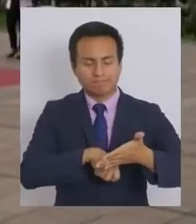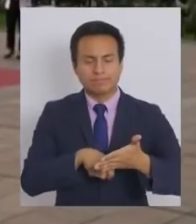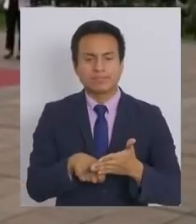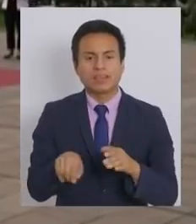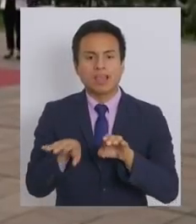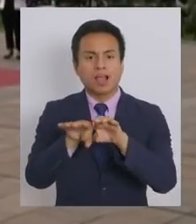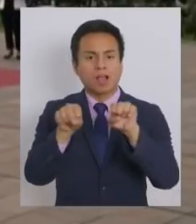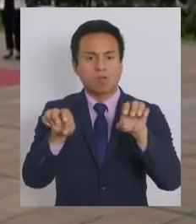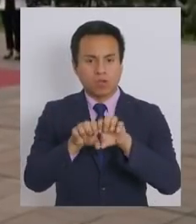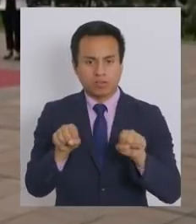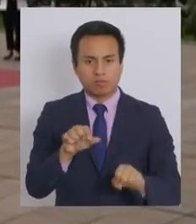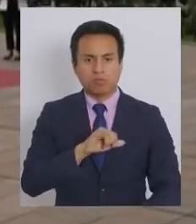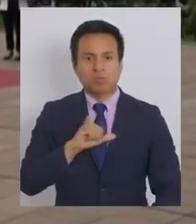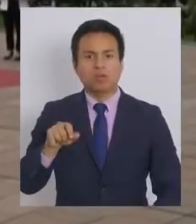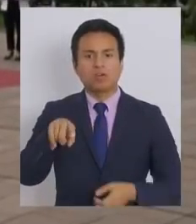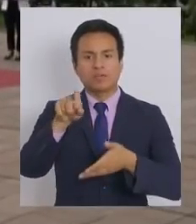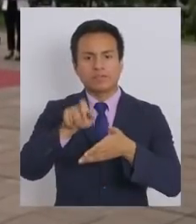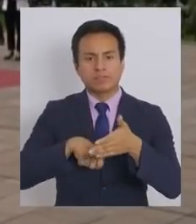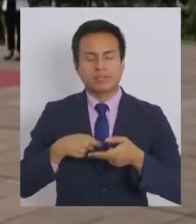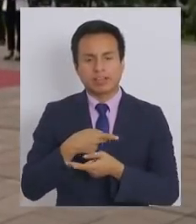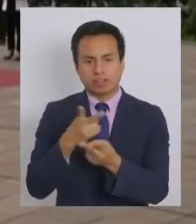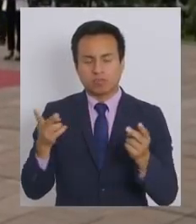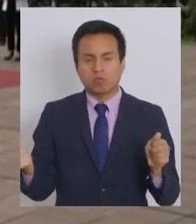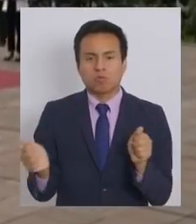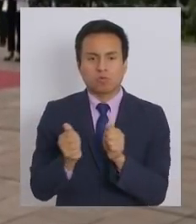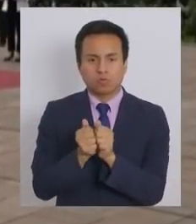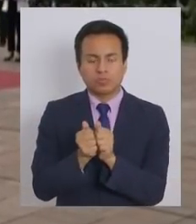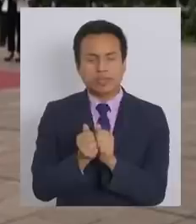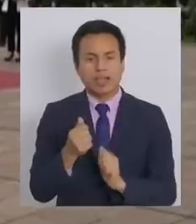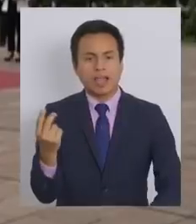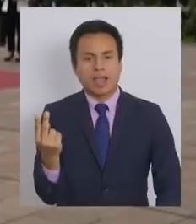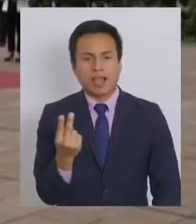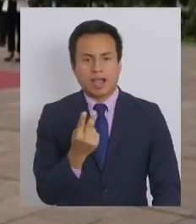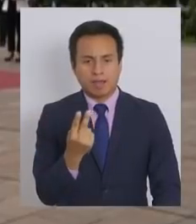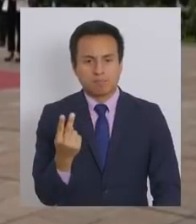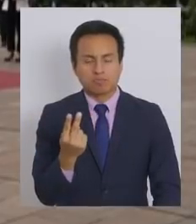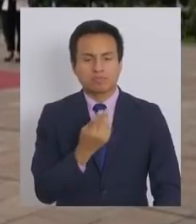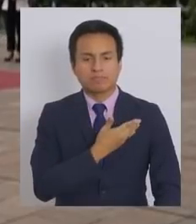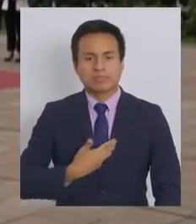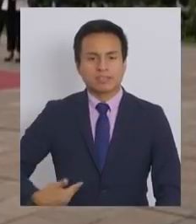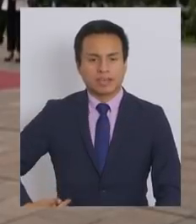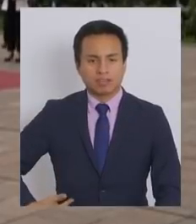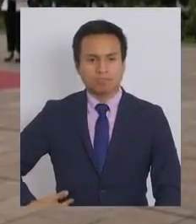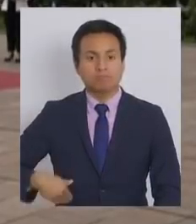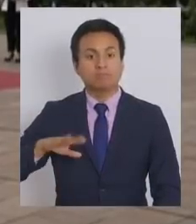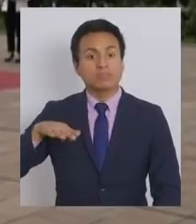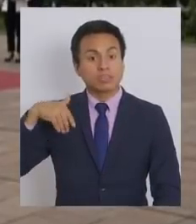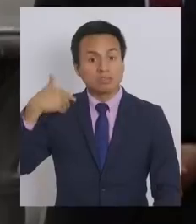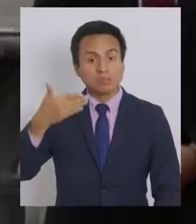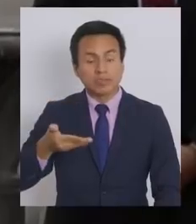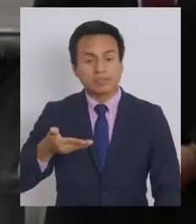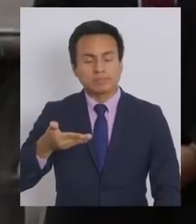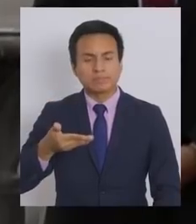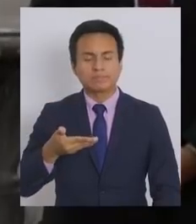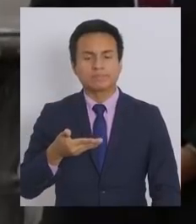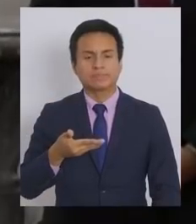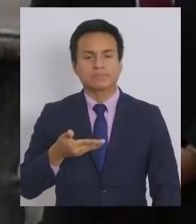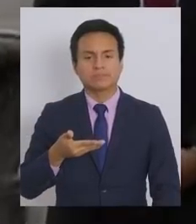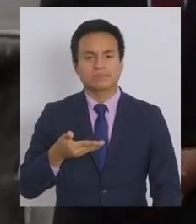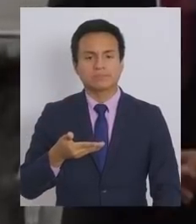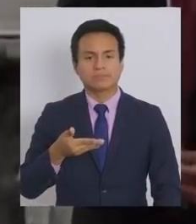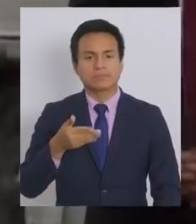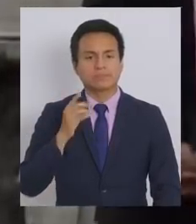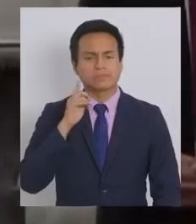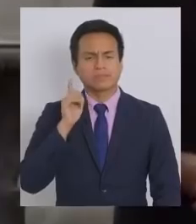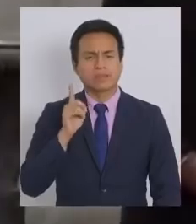acuerdos, luego la firma de la declaración conjunta de ambos mandatarios y posterior a aquello la del